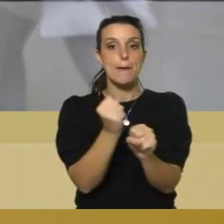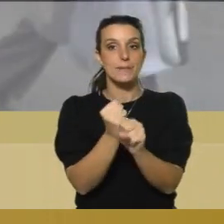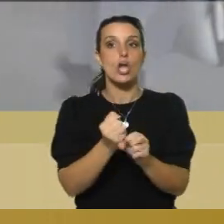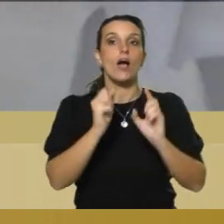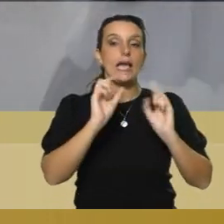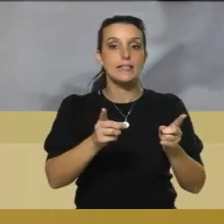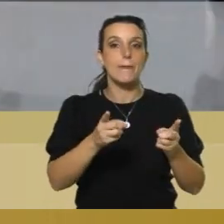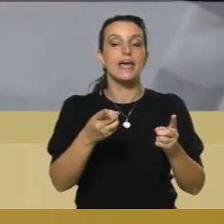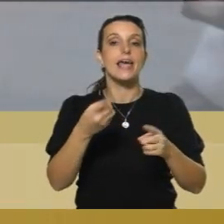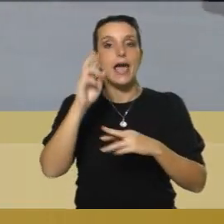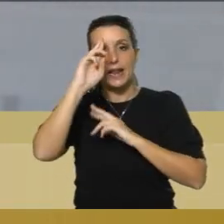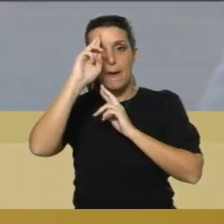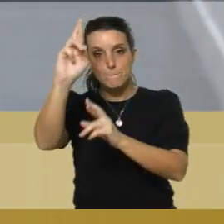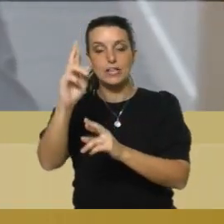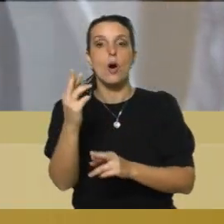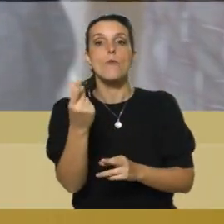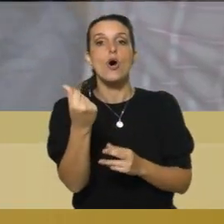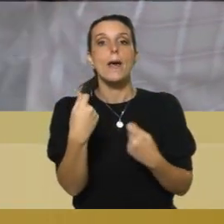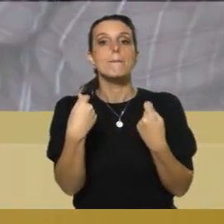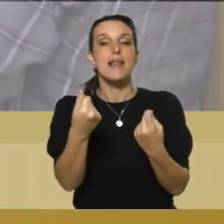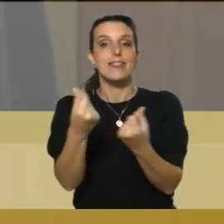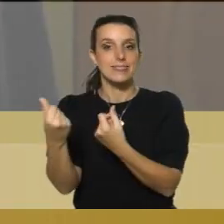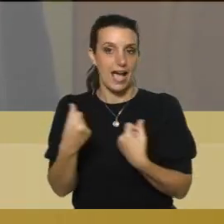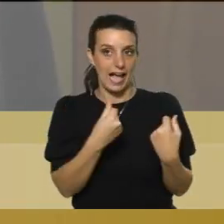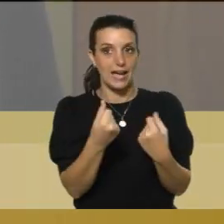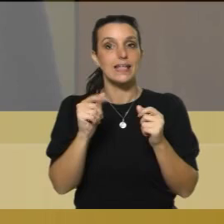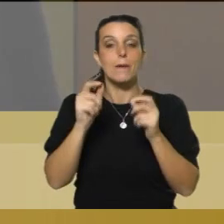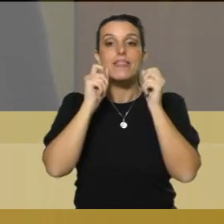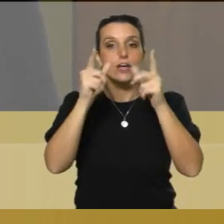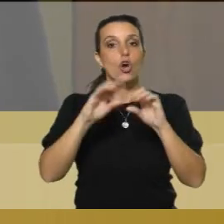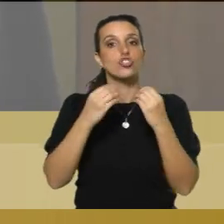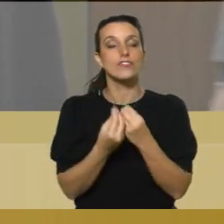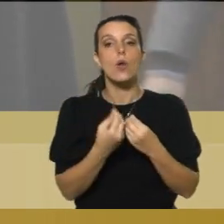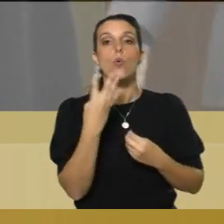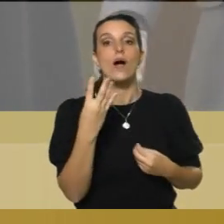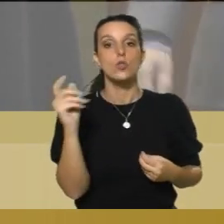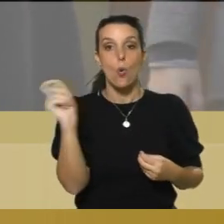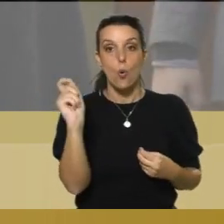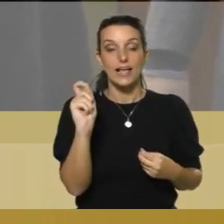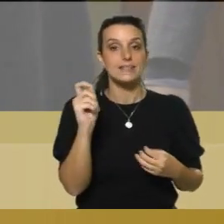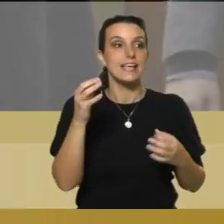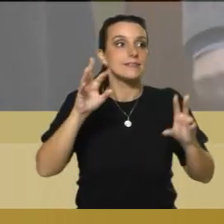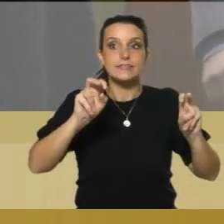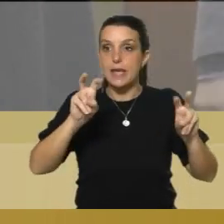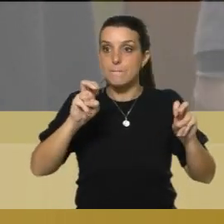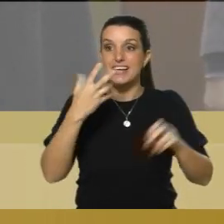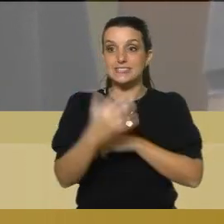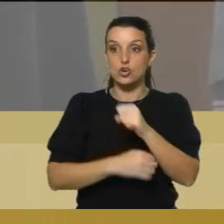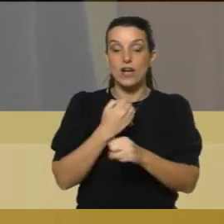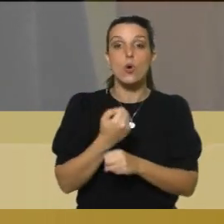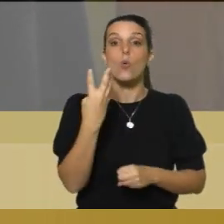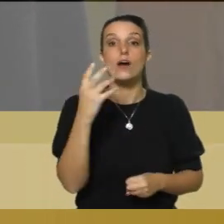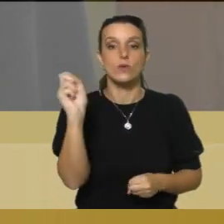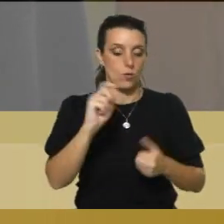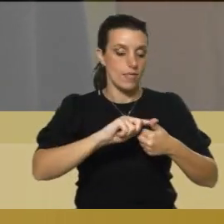también en el respeto por los dineros públicos señala que se atendió cuatro urgencias Durante este quineno tiene que ver